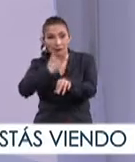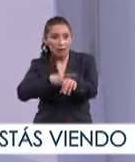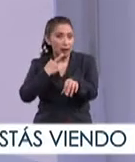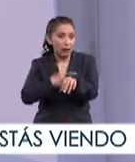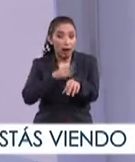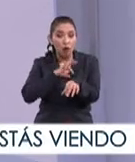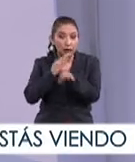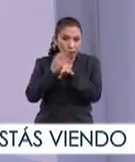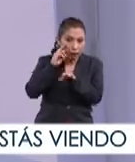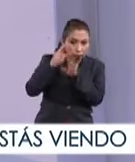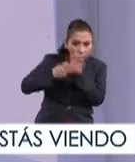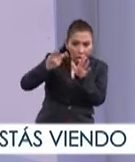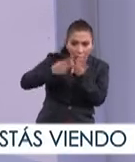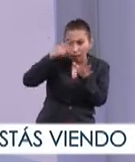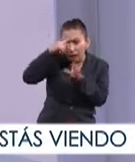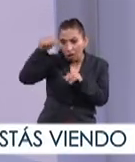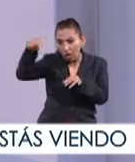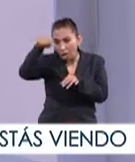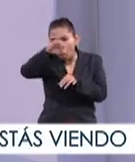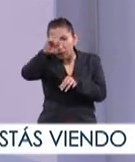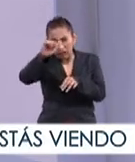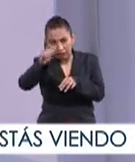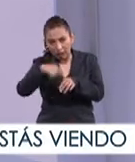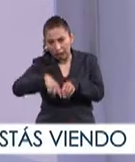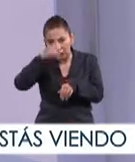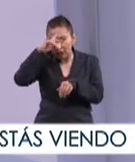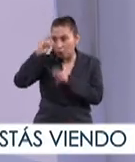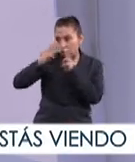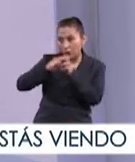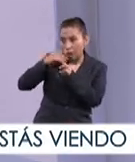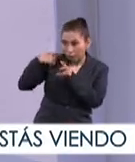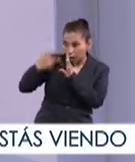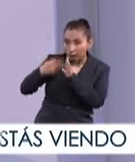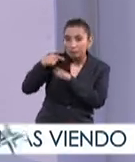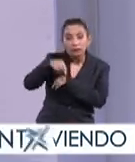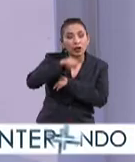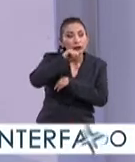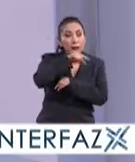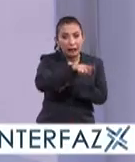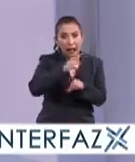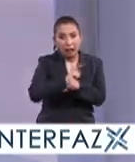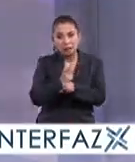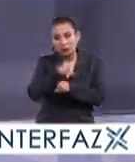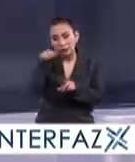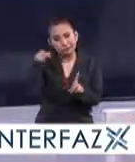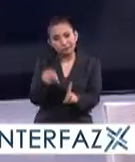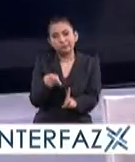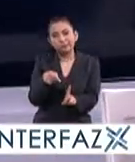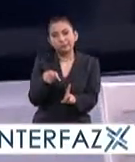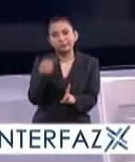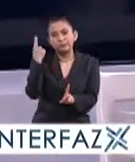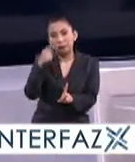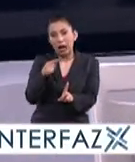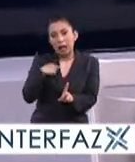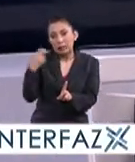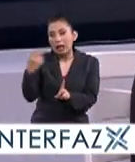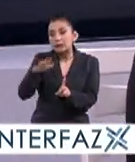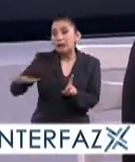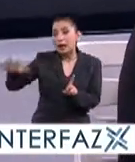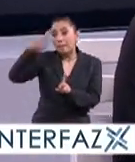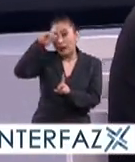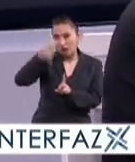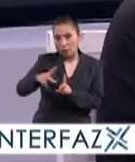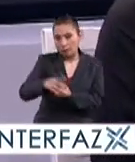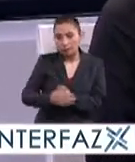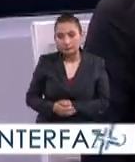enfermedades que están en auge ahorita en México. Bueno, no solo en México, a nivel mundial, pero esta licenciatura está enfocada a las necesidades de